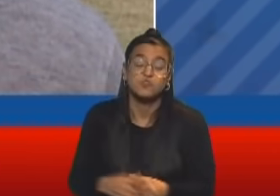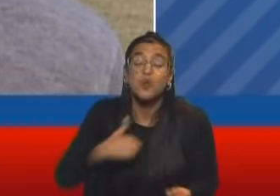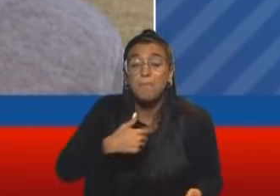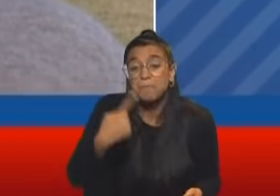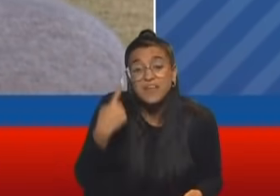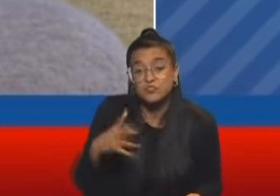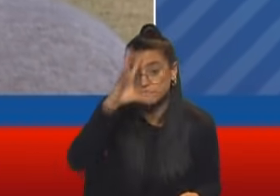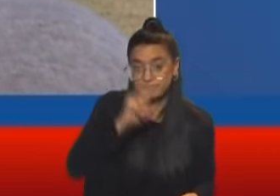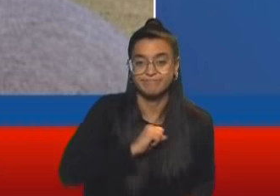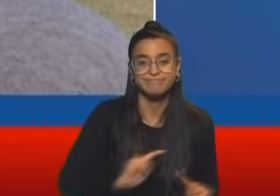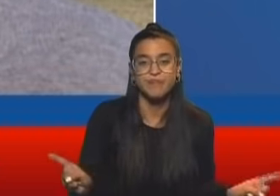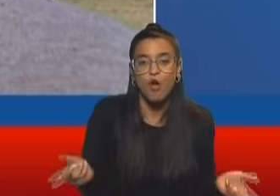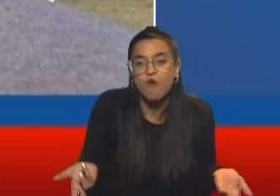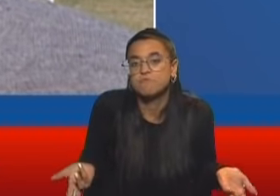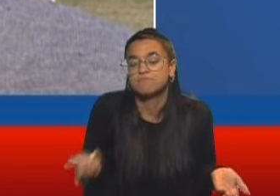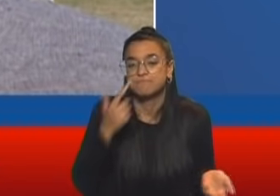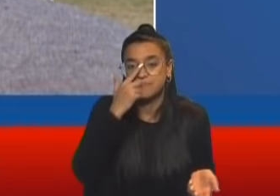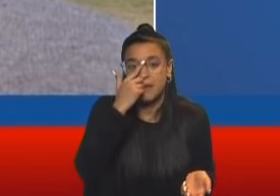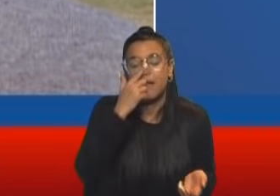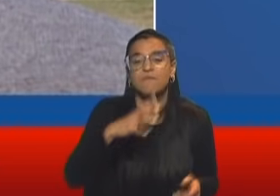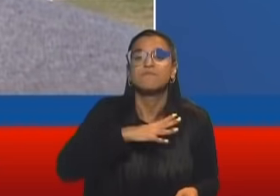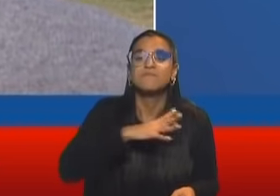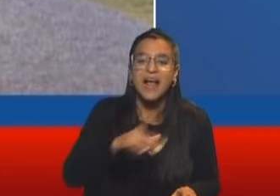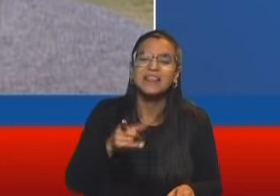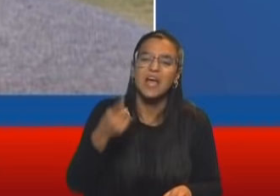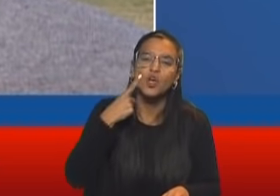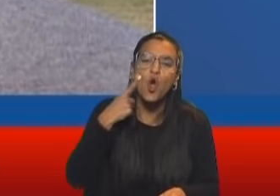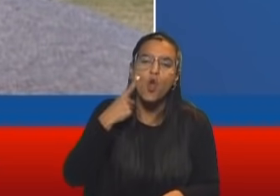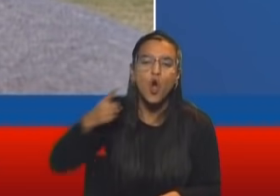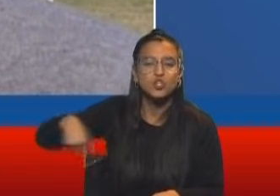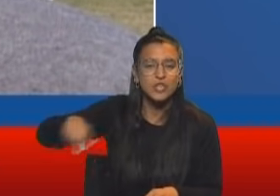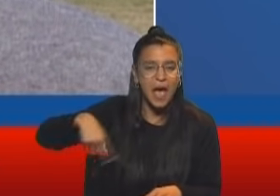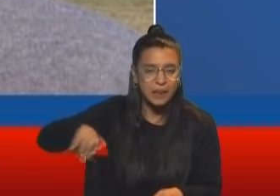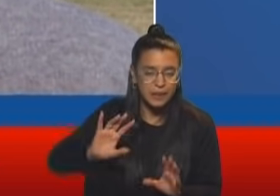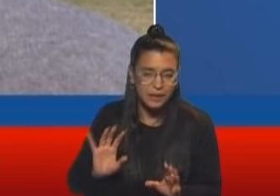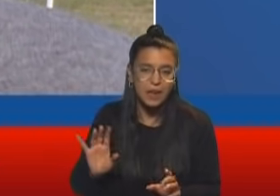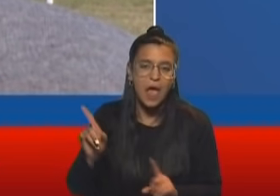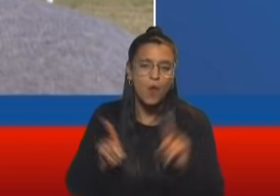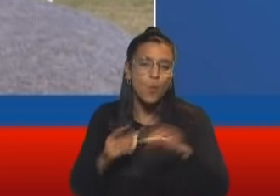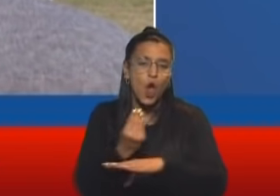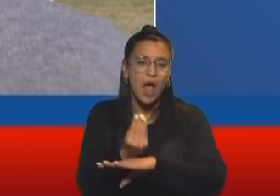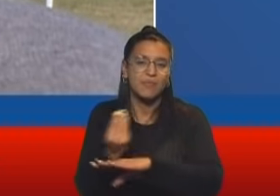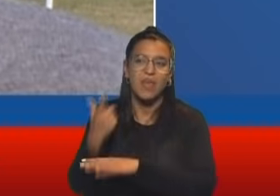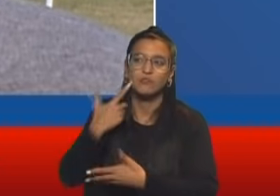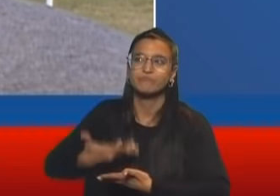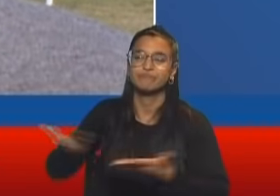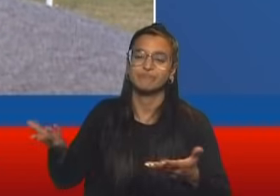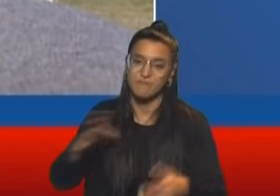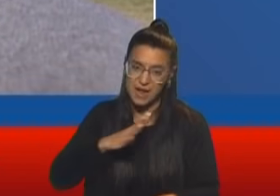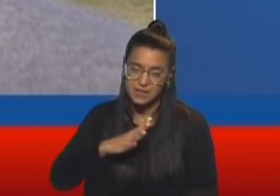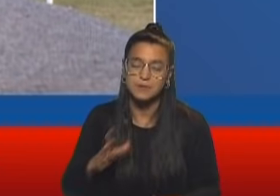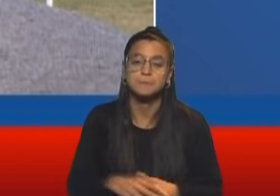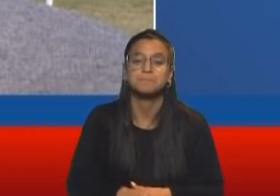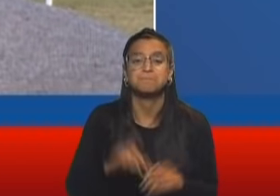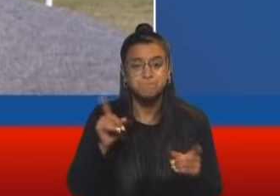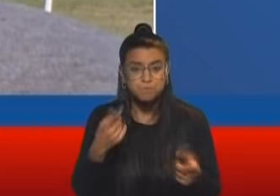creo que falta nivel de conocimiento de algunos candidatos. Y se podían